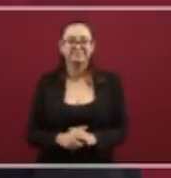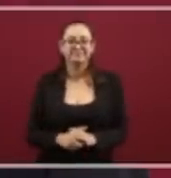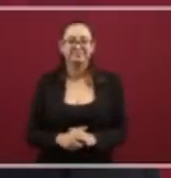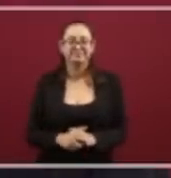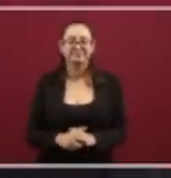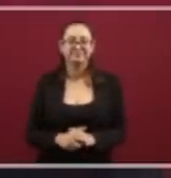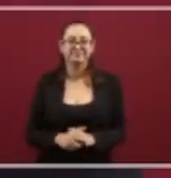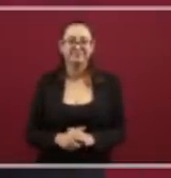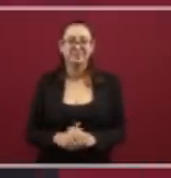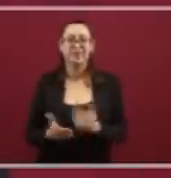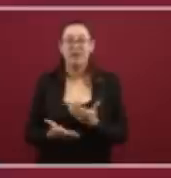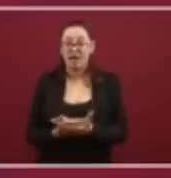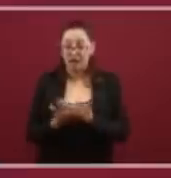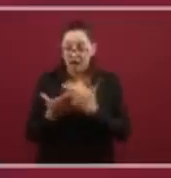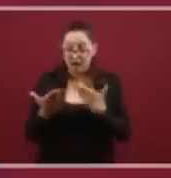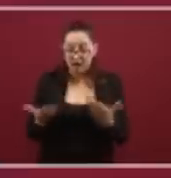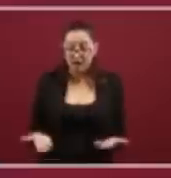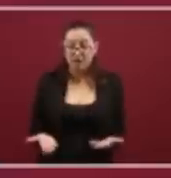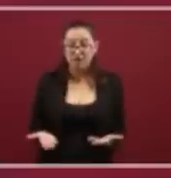entonces ahora